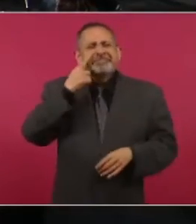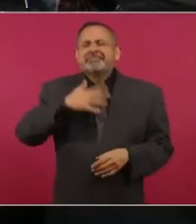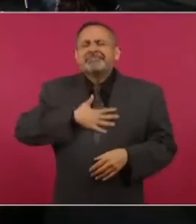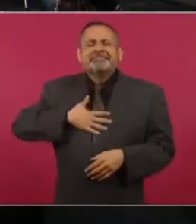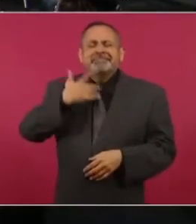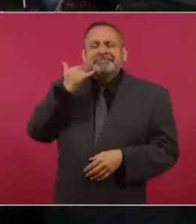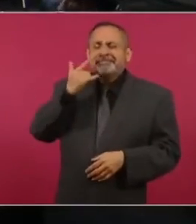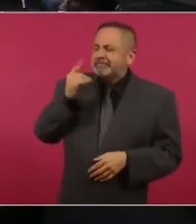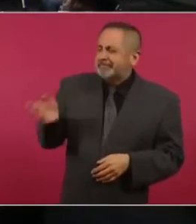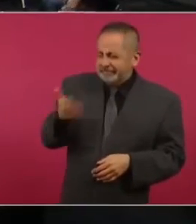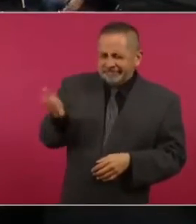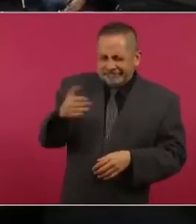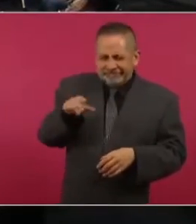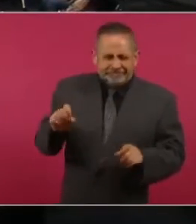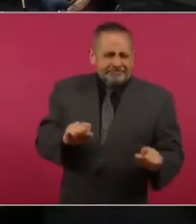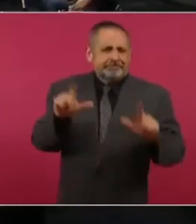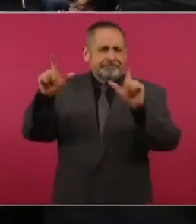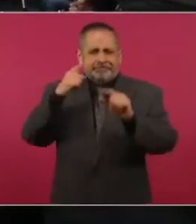una repasada.